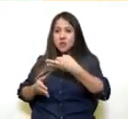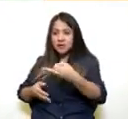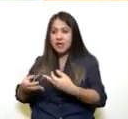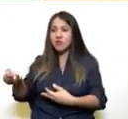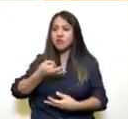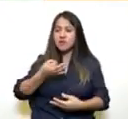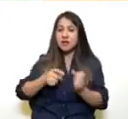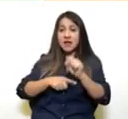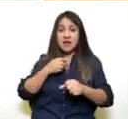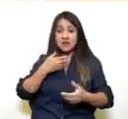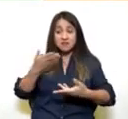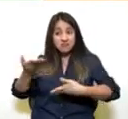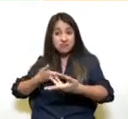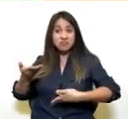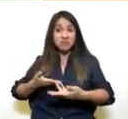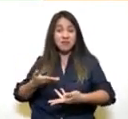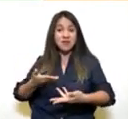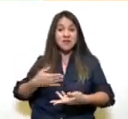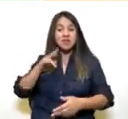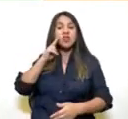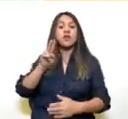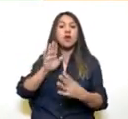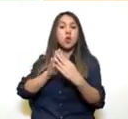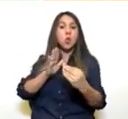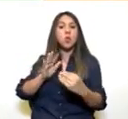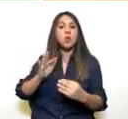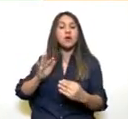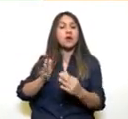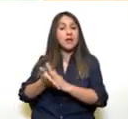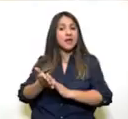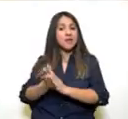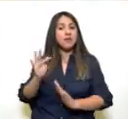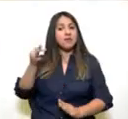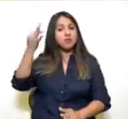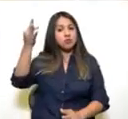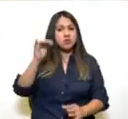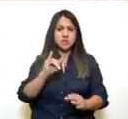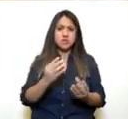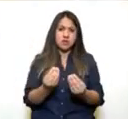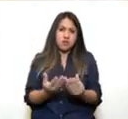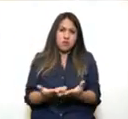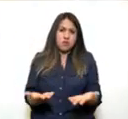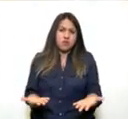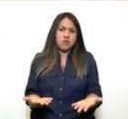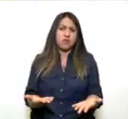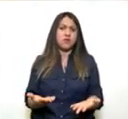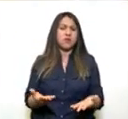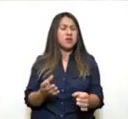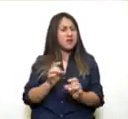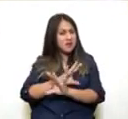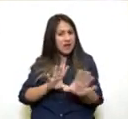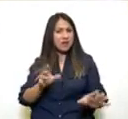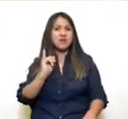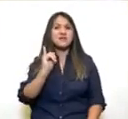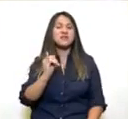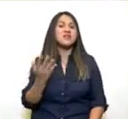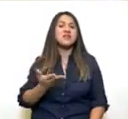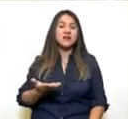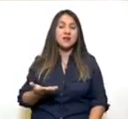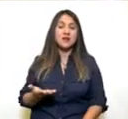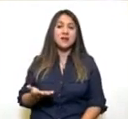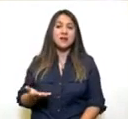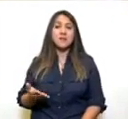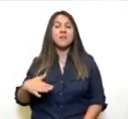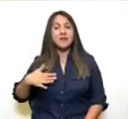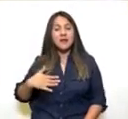a mí eso modélico me parece un ejemplo futuro lo que ustedes hicieron sí por supuesto por supuesto si lo que se trata es